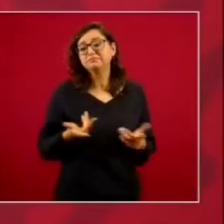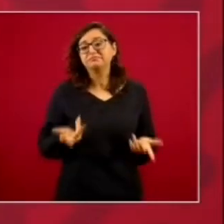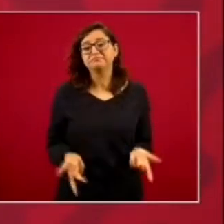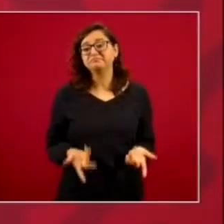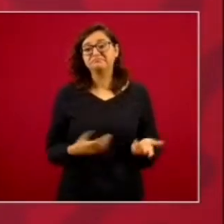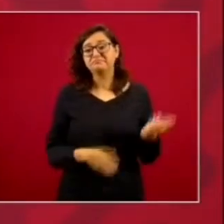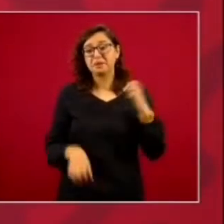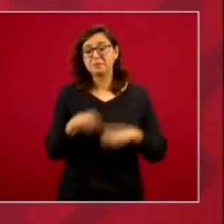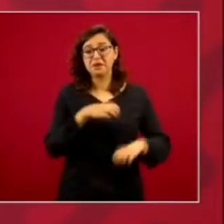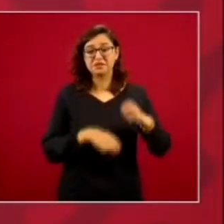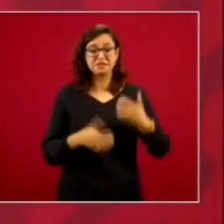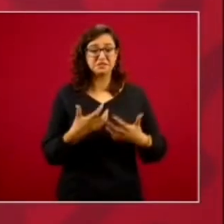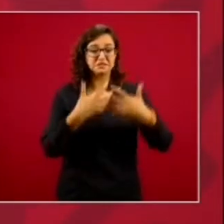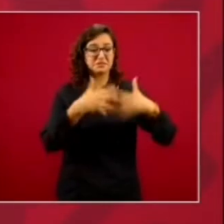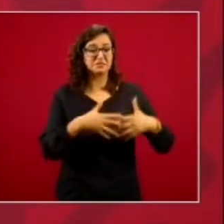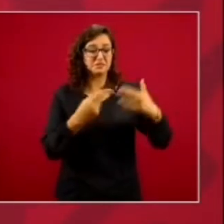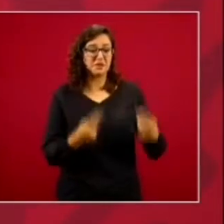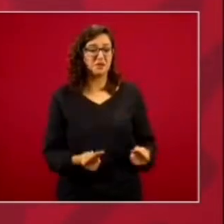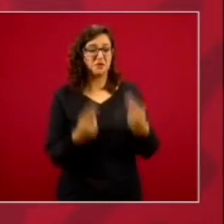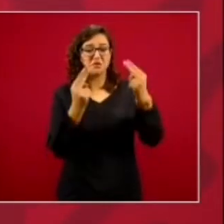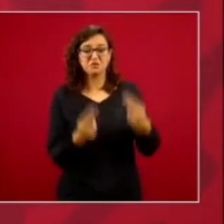editorial muy